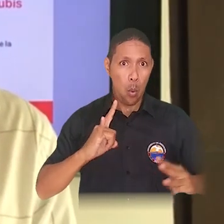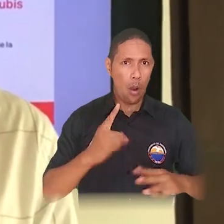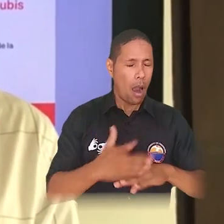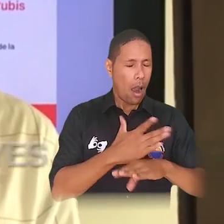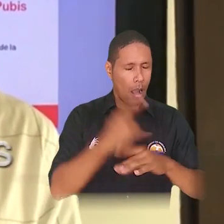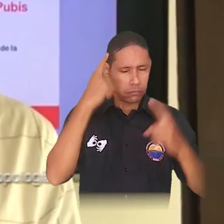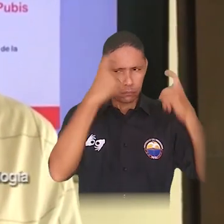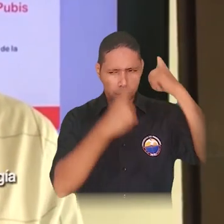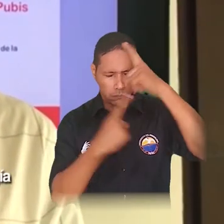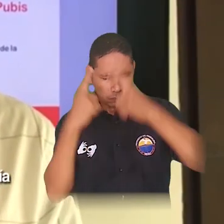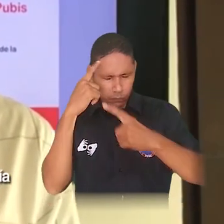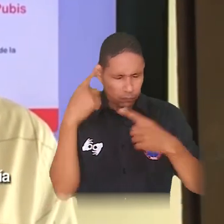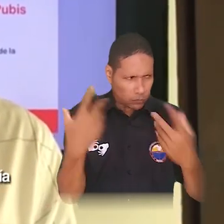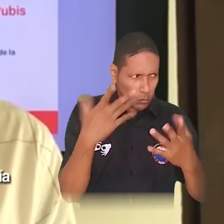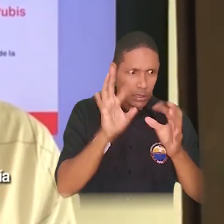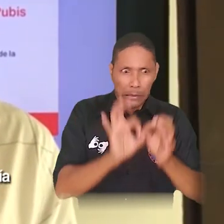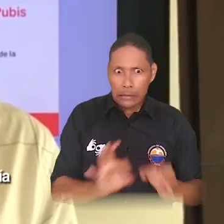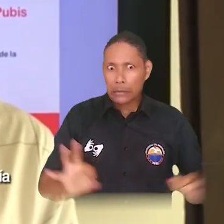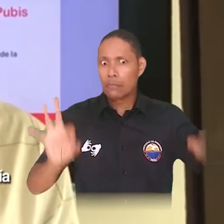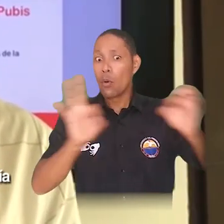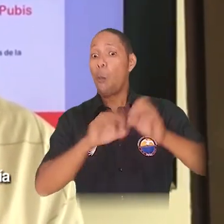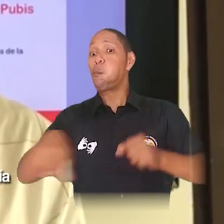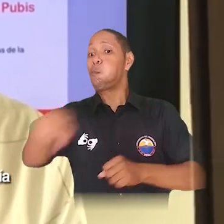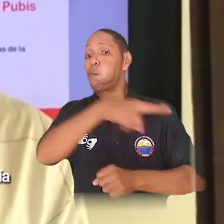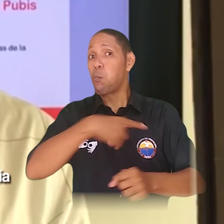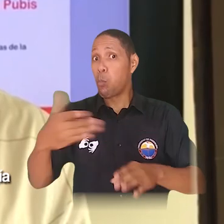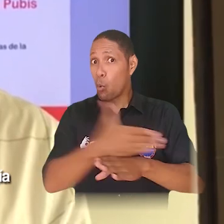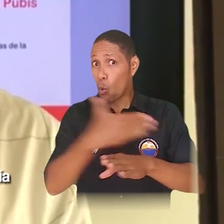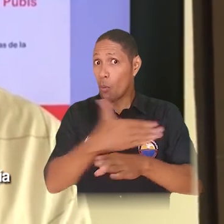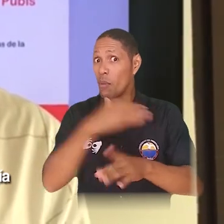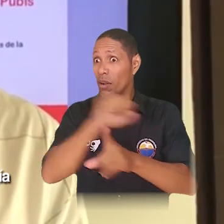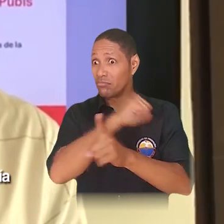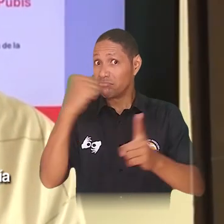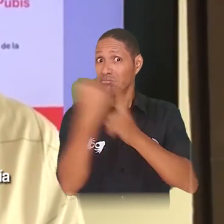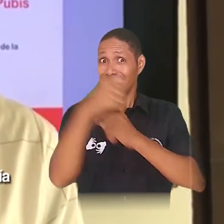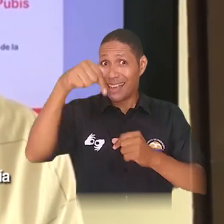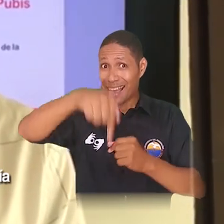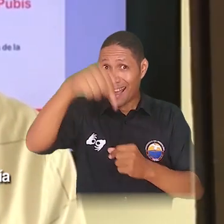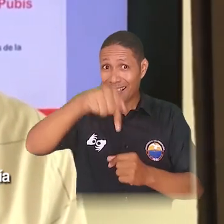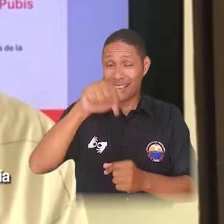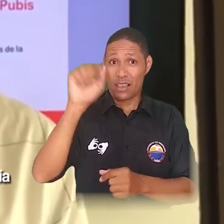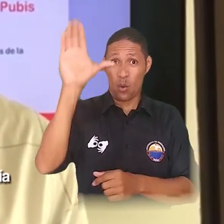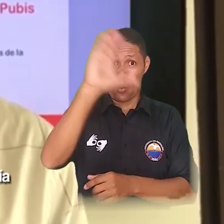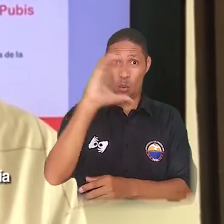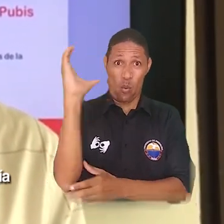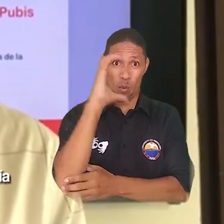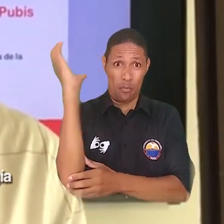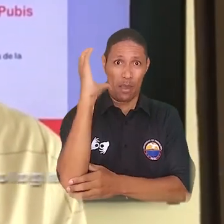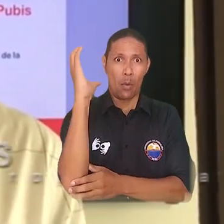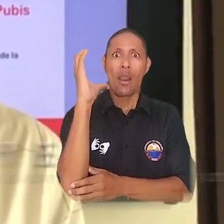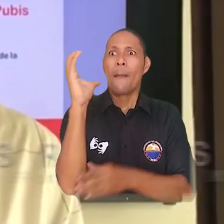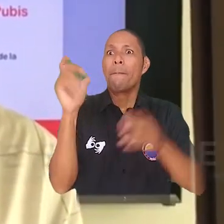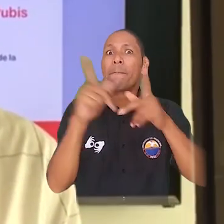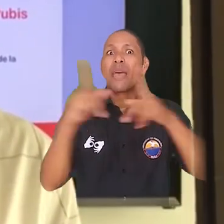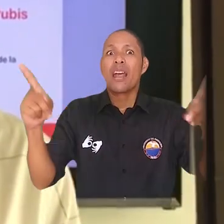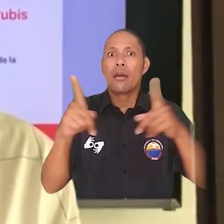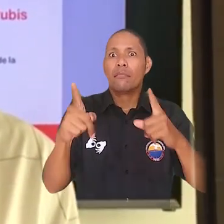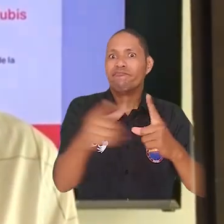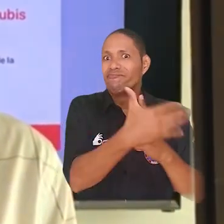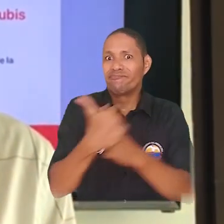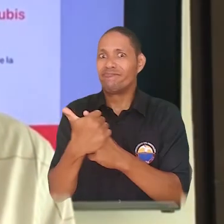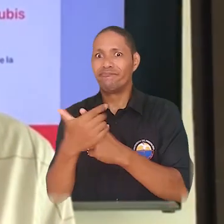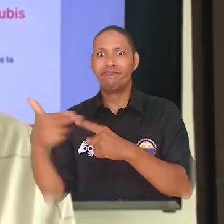Magdalena fue creada con el objetivo de dar respuesta a una problemática social muy importante que tenemos en el país, y es la de las